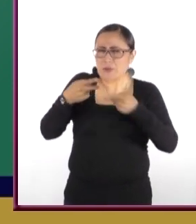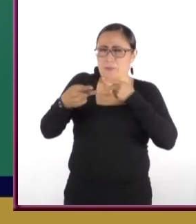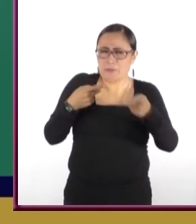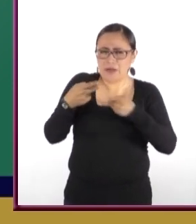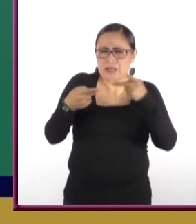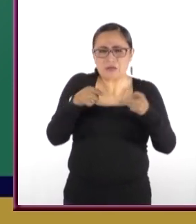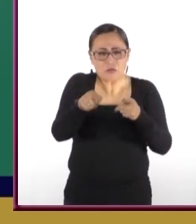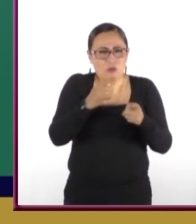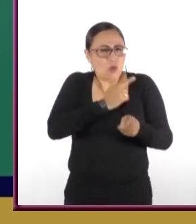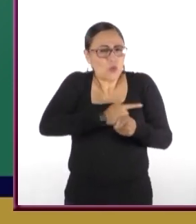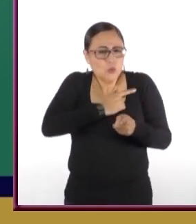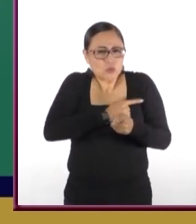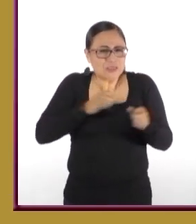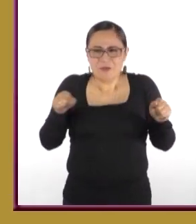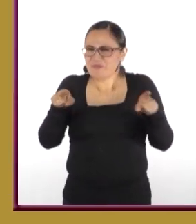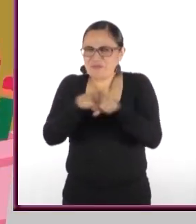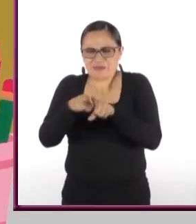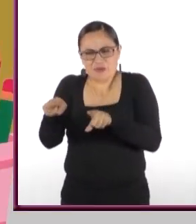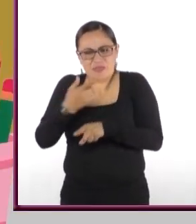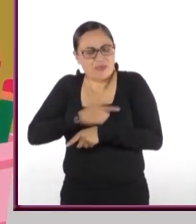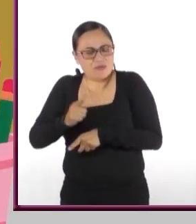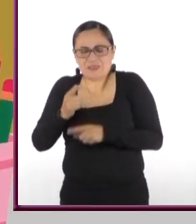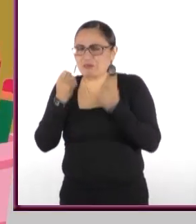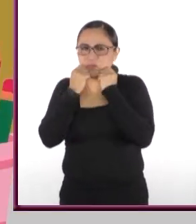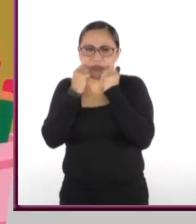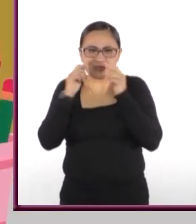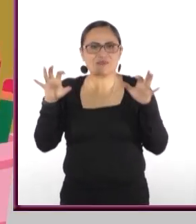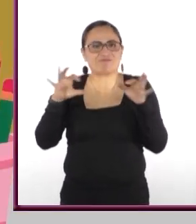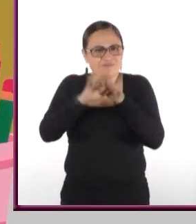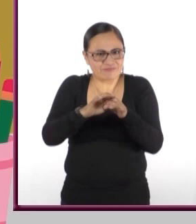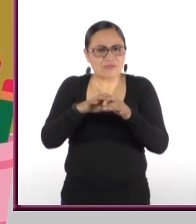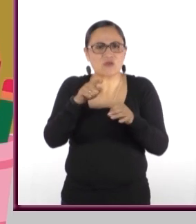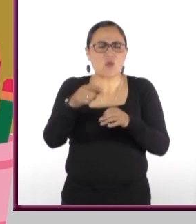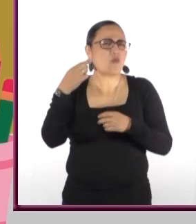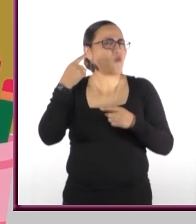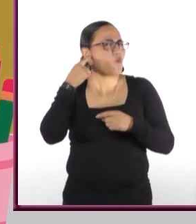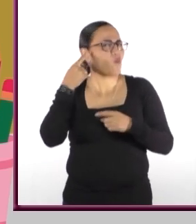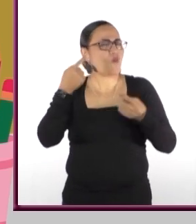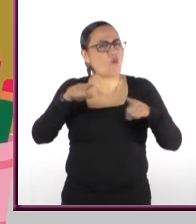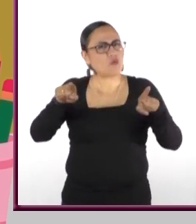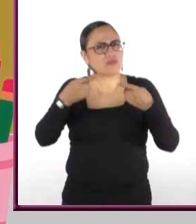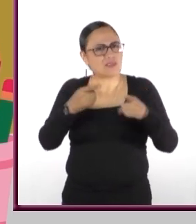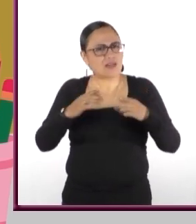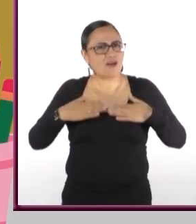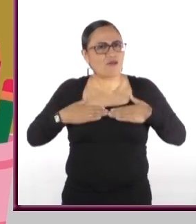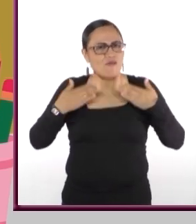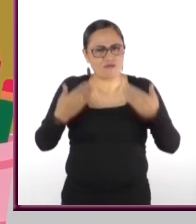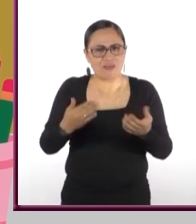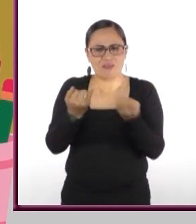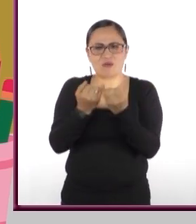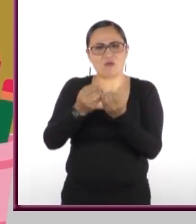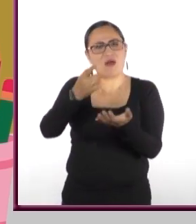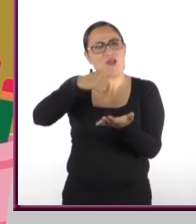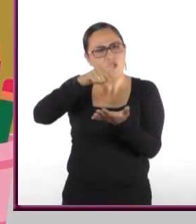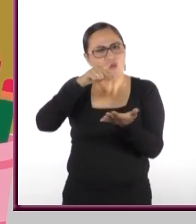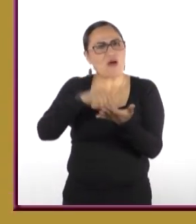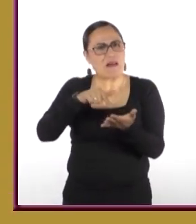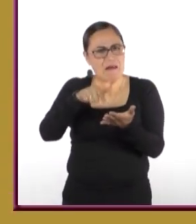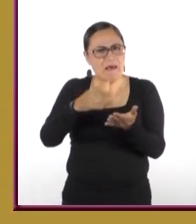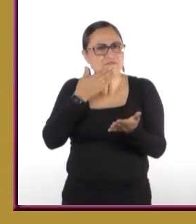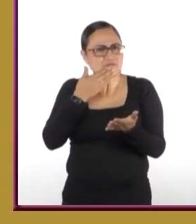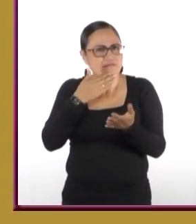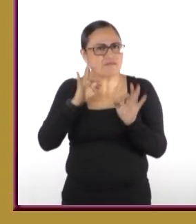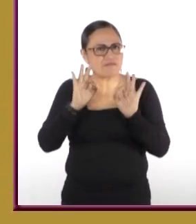para abordar algo que te gusta. Escucha música que te haga sentir confiado y crea el espacio mental para aprender a tu